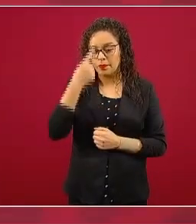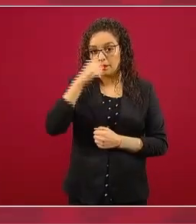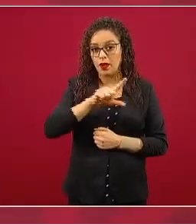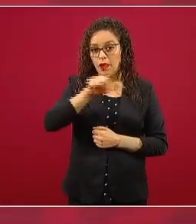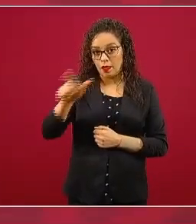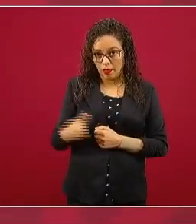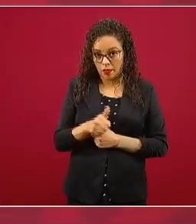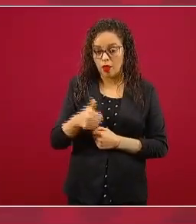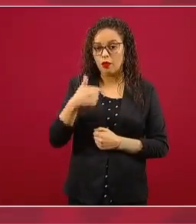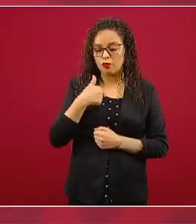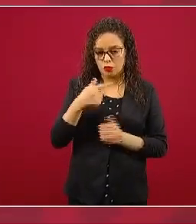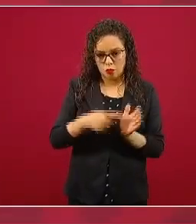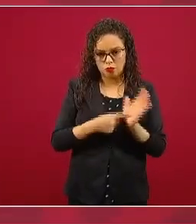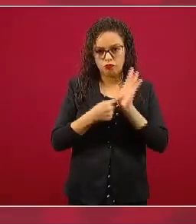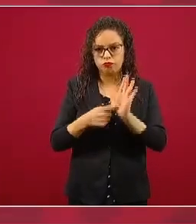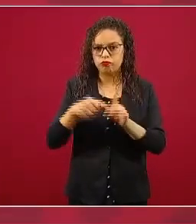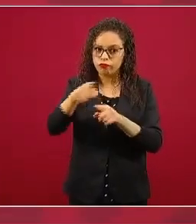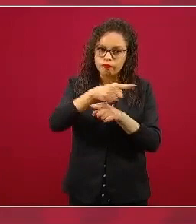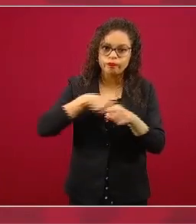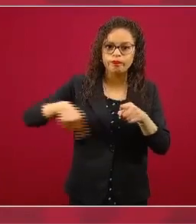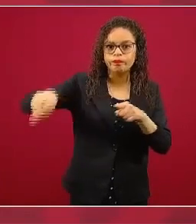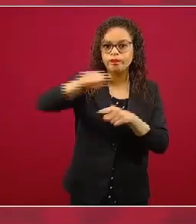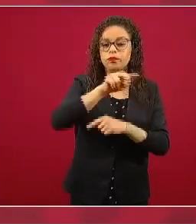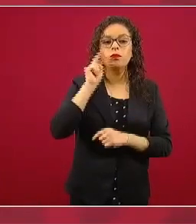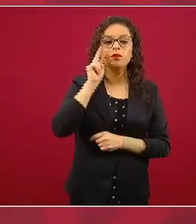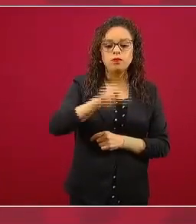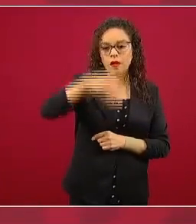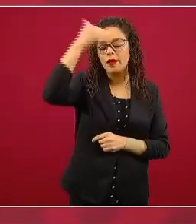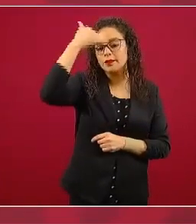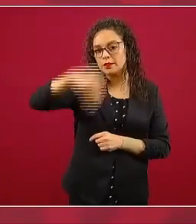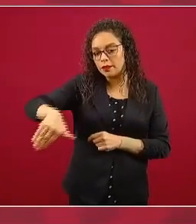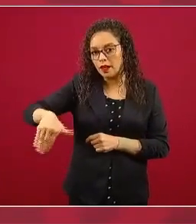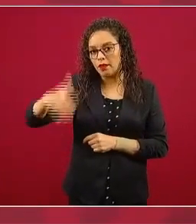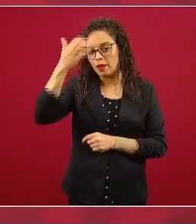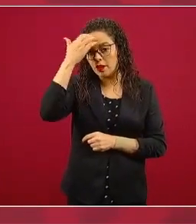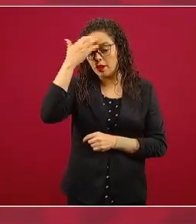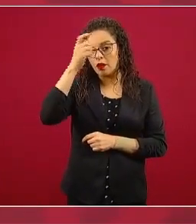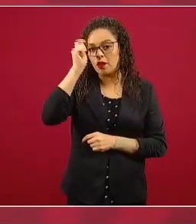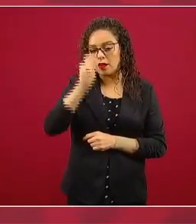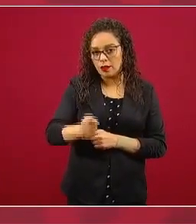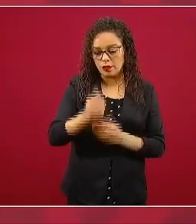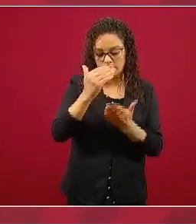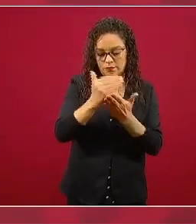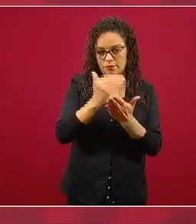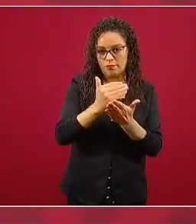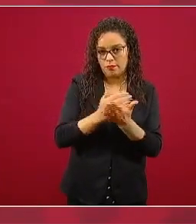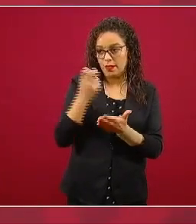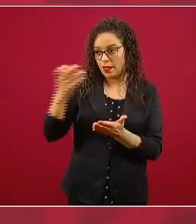a ustedes y a los mexicanos